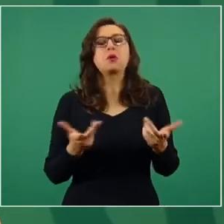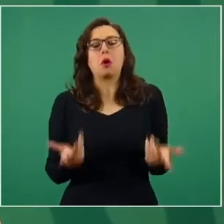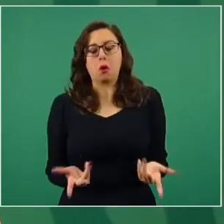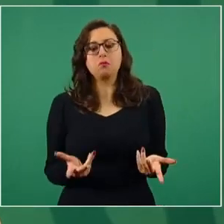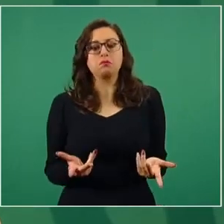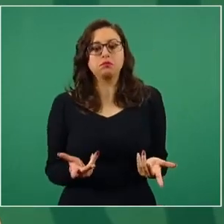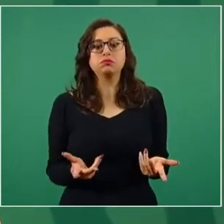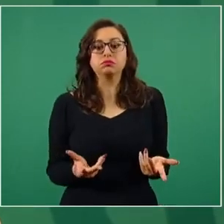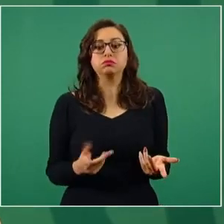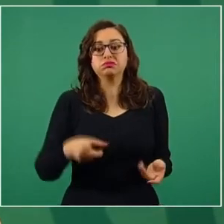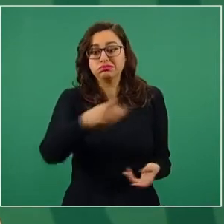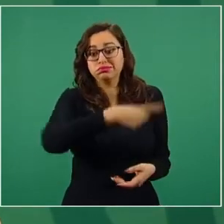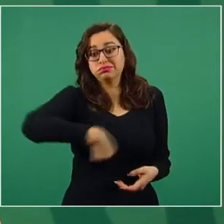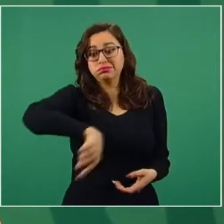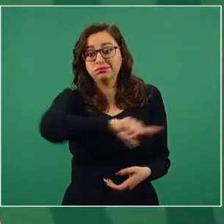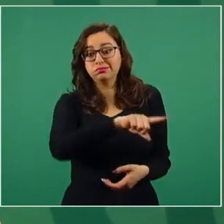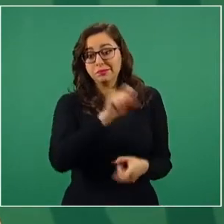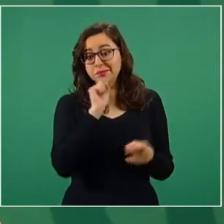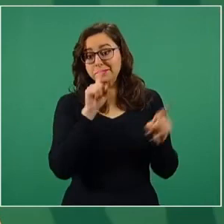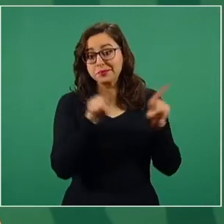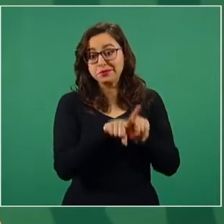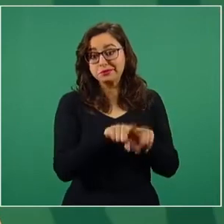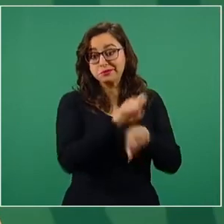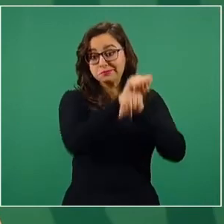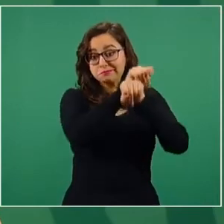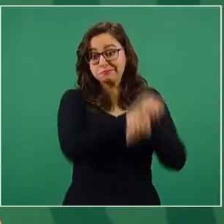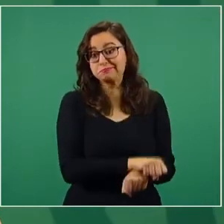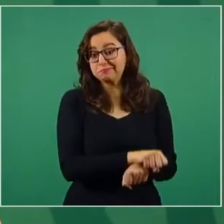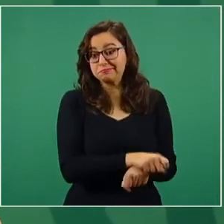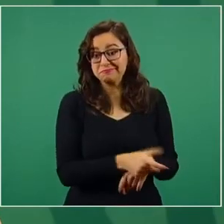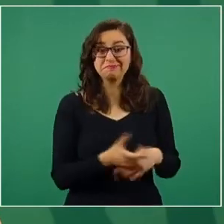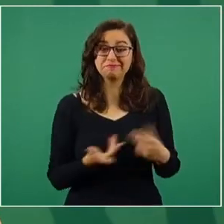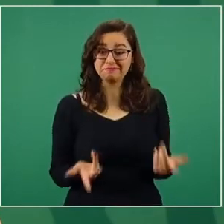sin libertad o con libertad